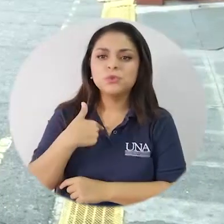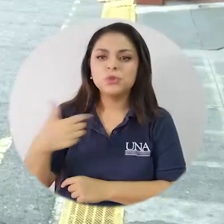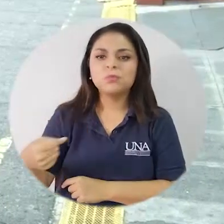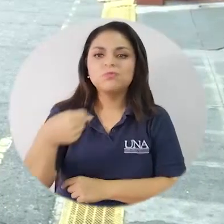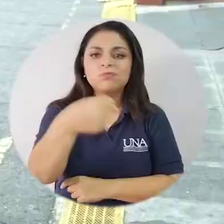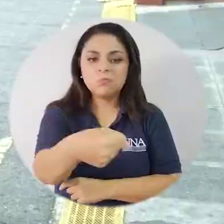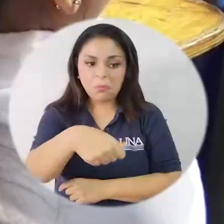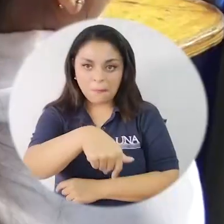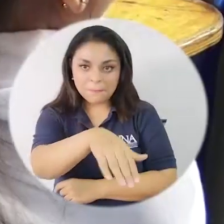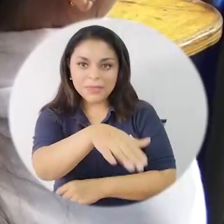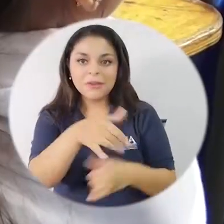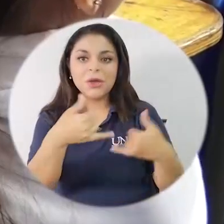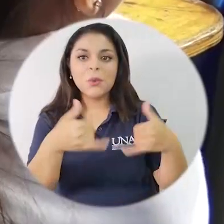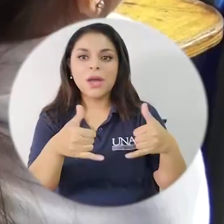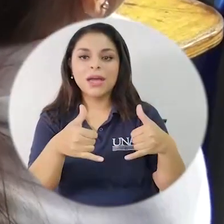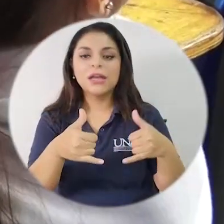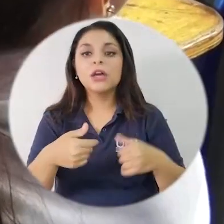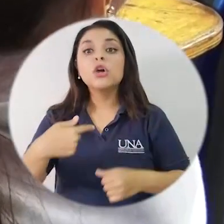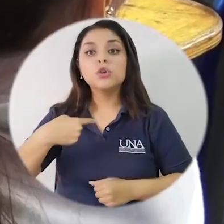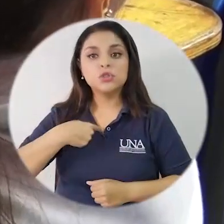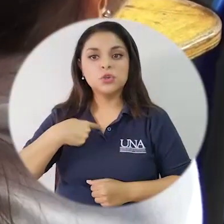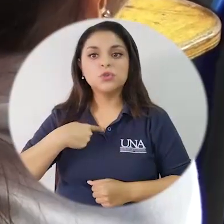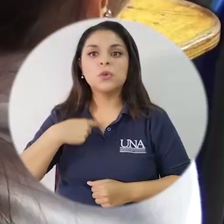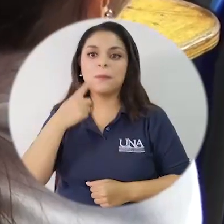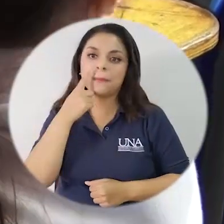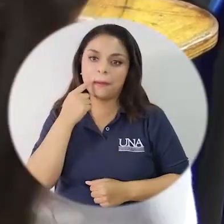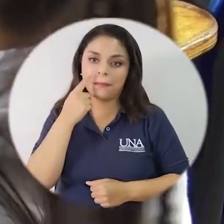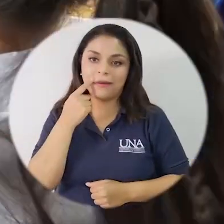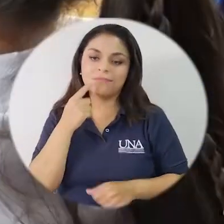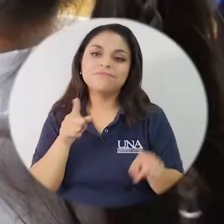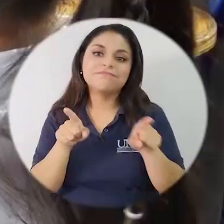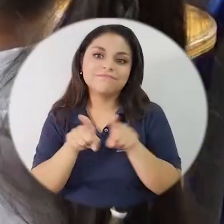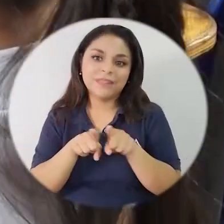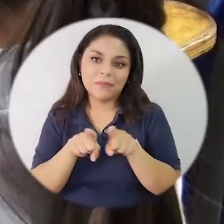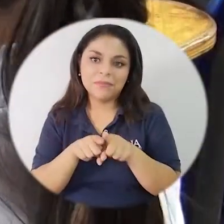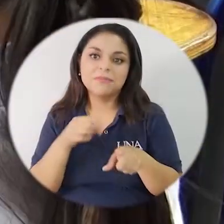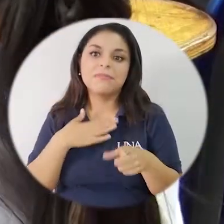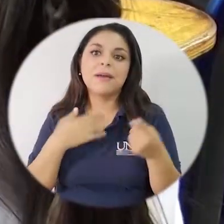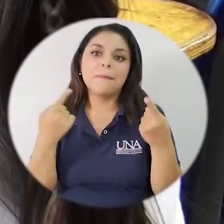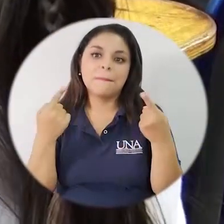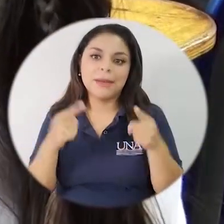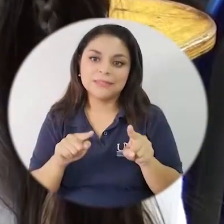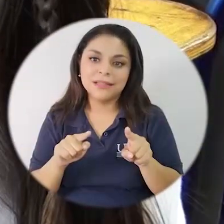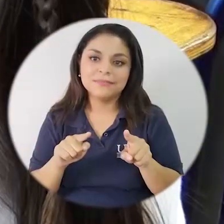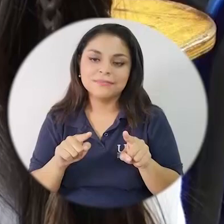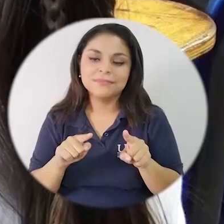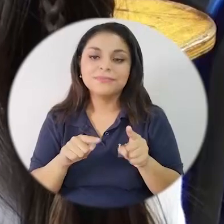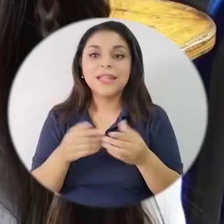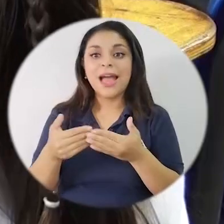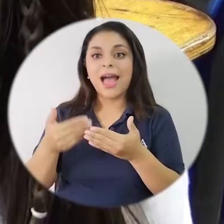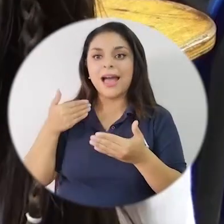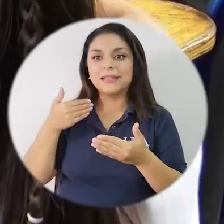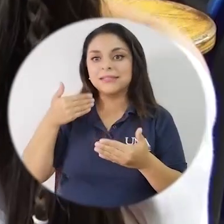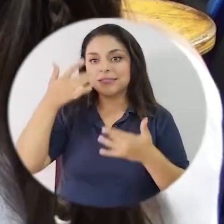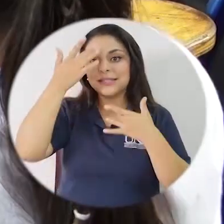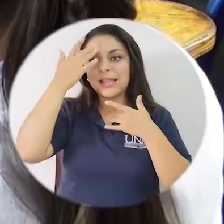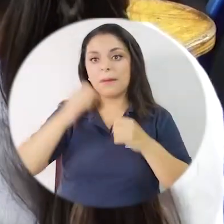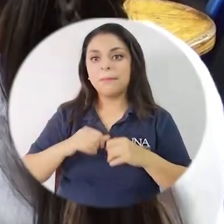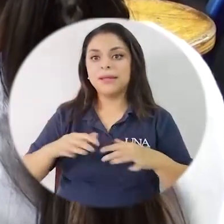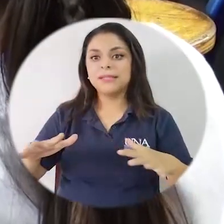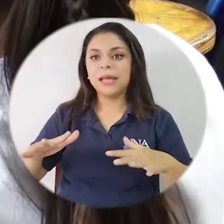y vas a jugar. Yo soy papá y me ha pasado también. Muchas veces antes de la pandemia llegaba con mi hija a un